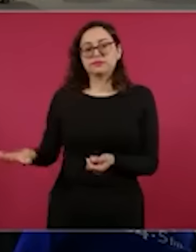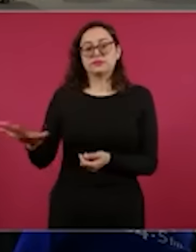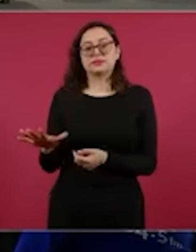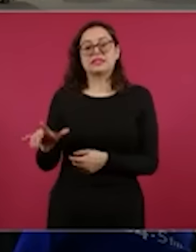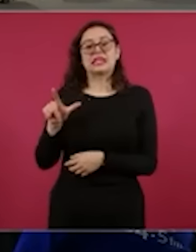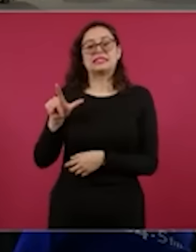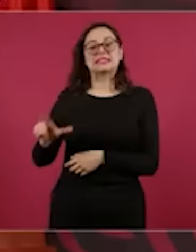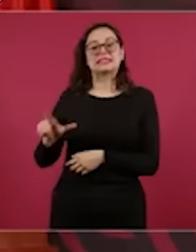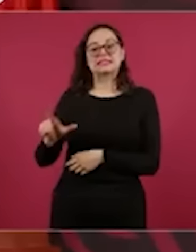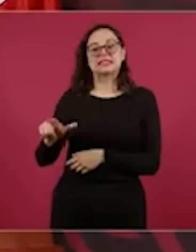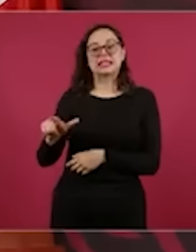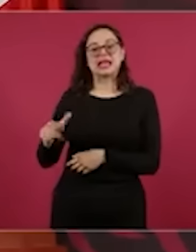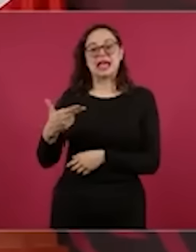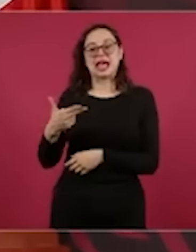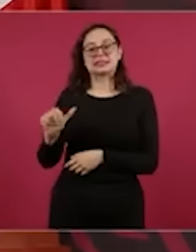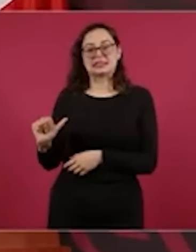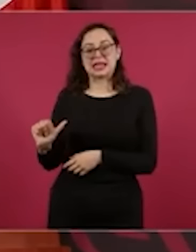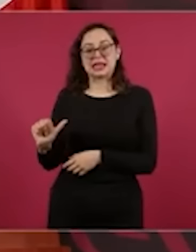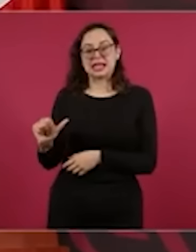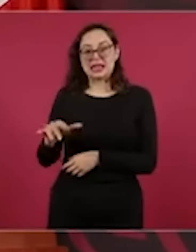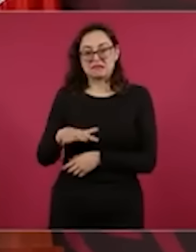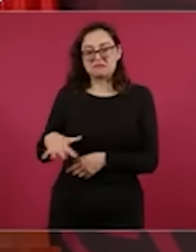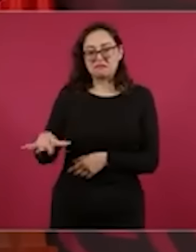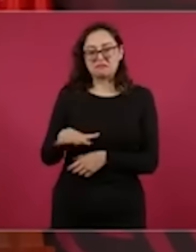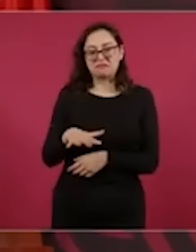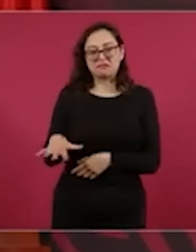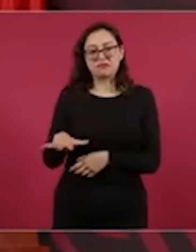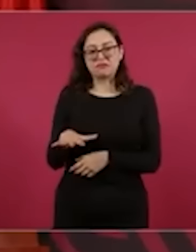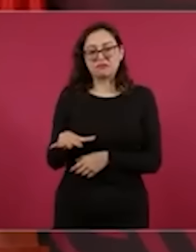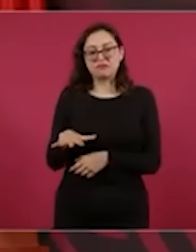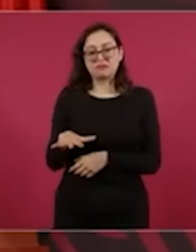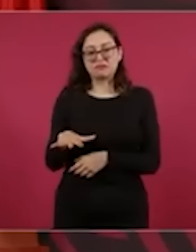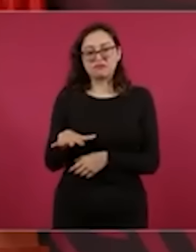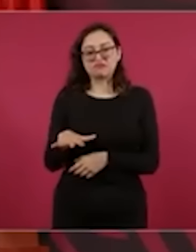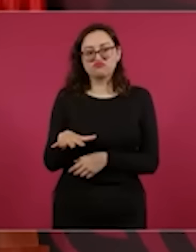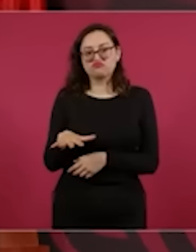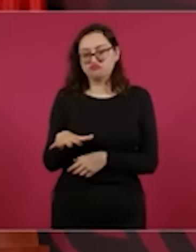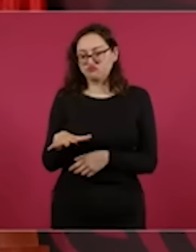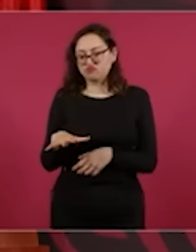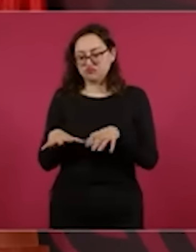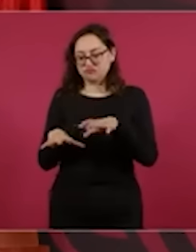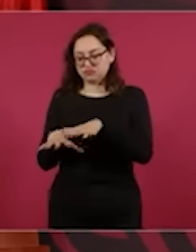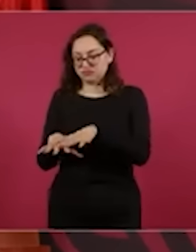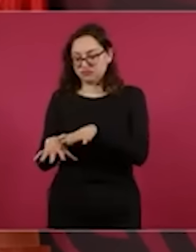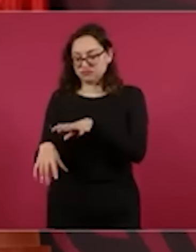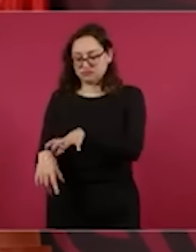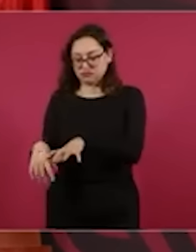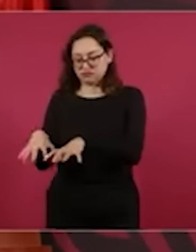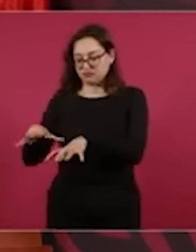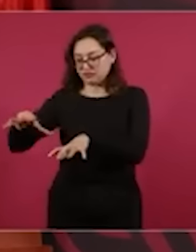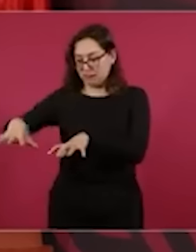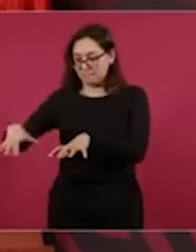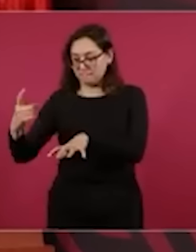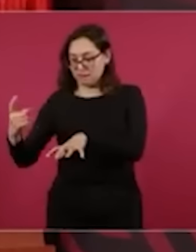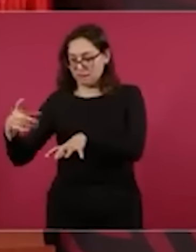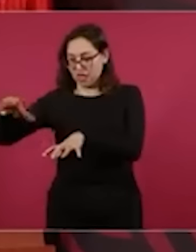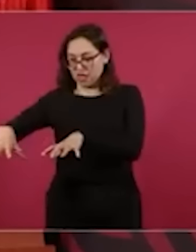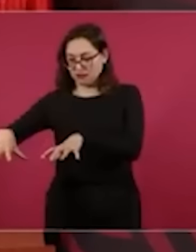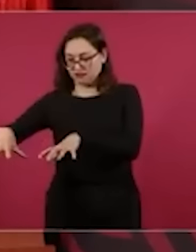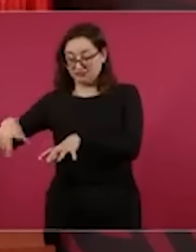17 hectáreas aquí que hacían que no se pudiera unir este bosque.